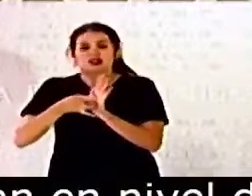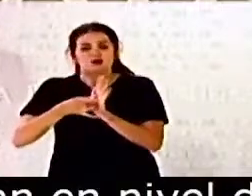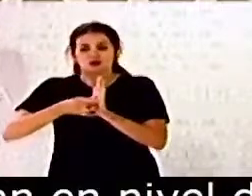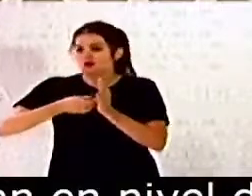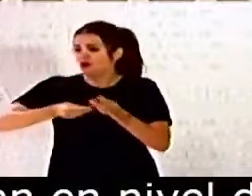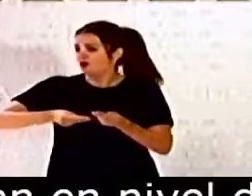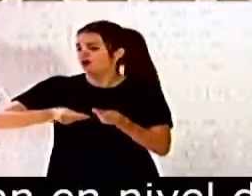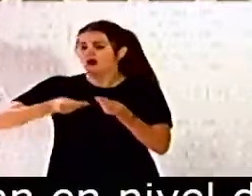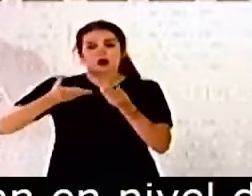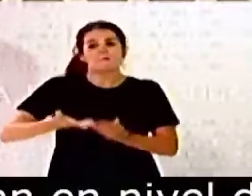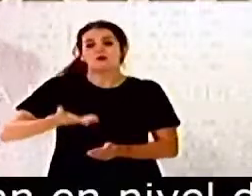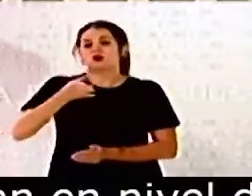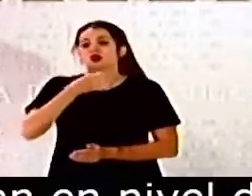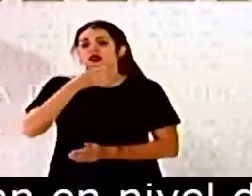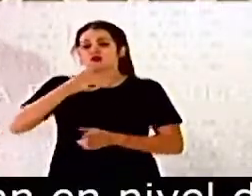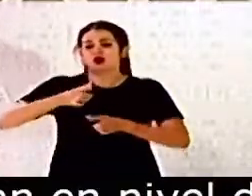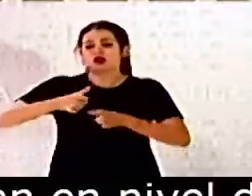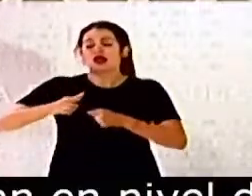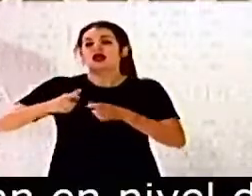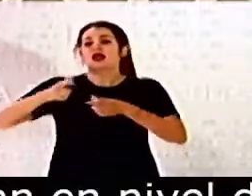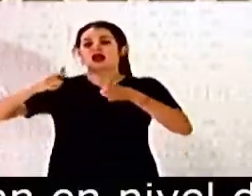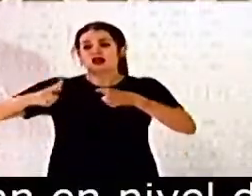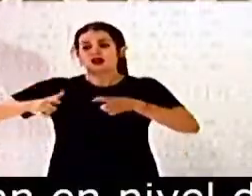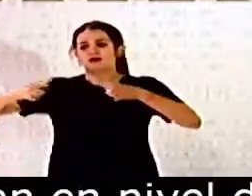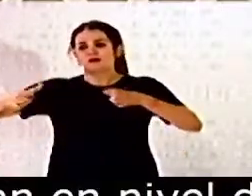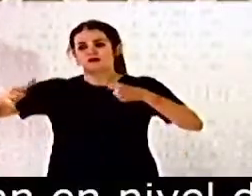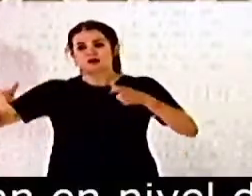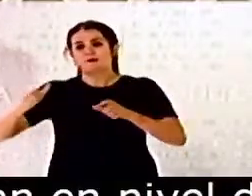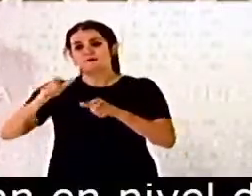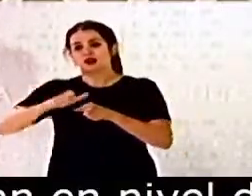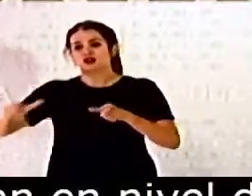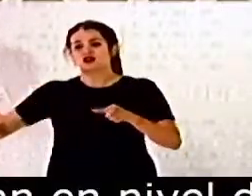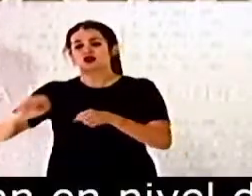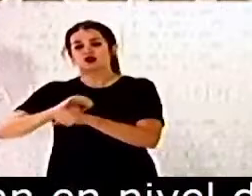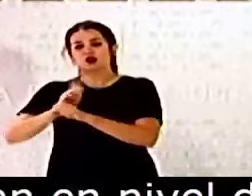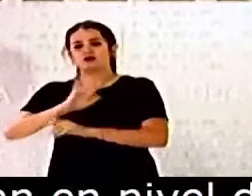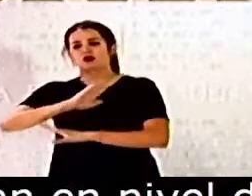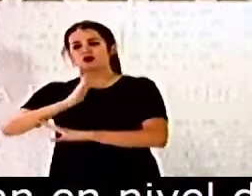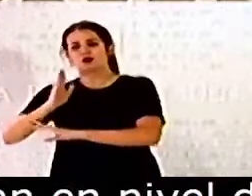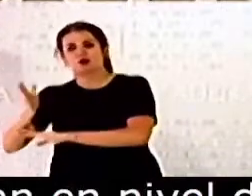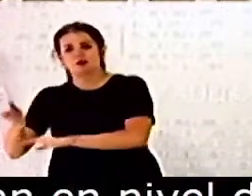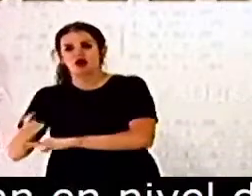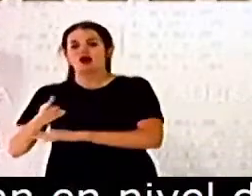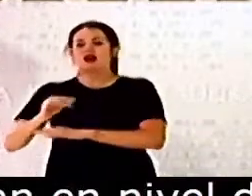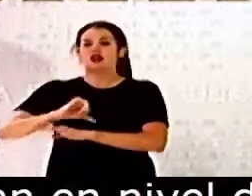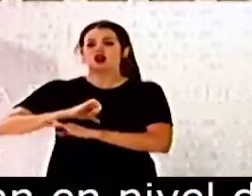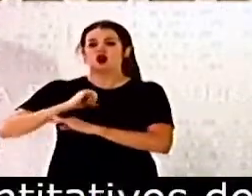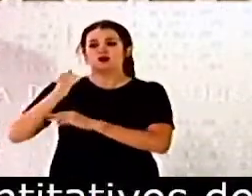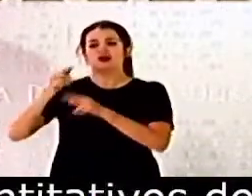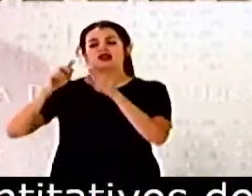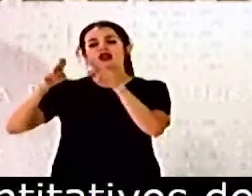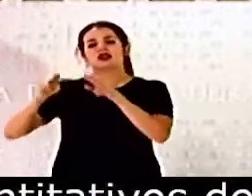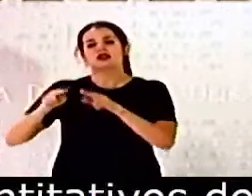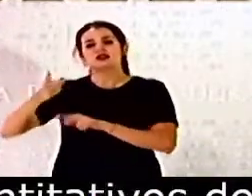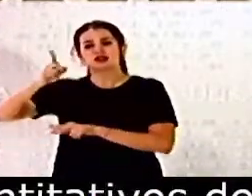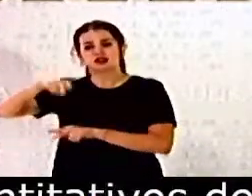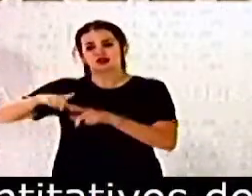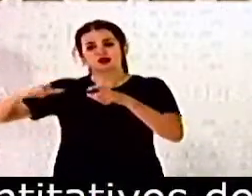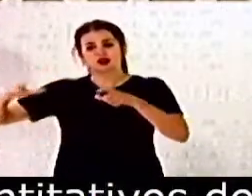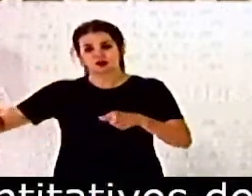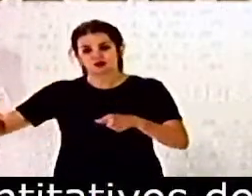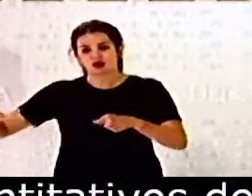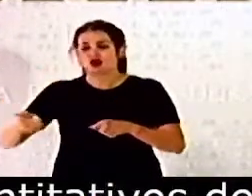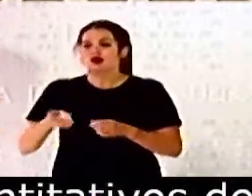incidencia y de crecimiento de los ingresos, que nos llevan a pensar que se ha estabilizado en nuestra